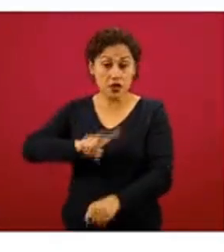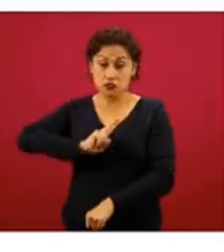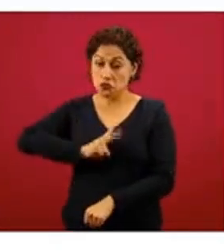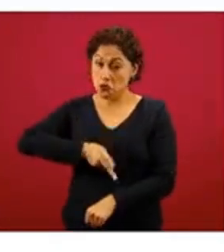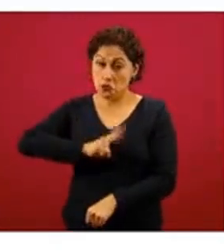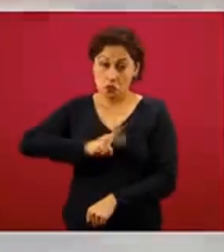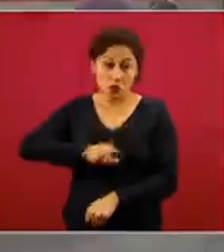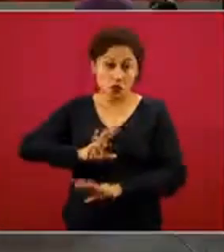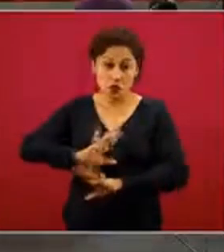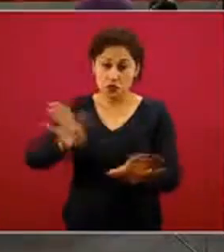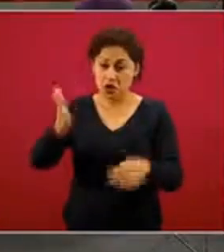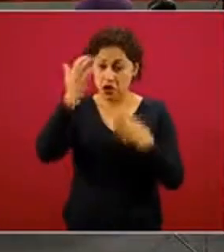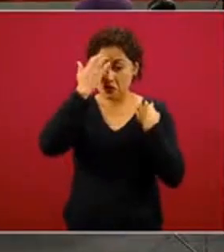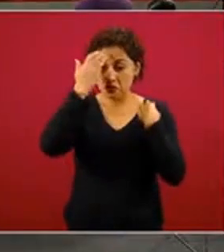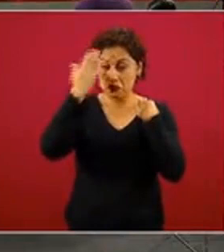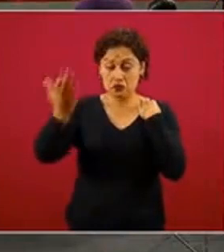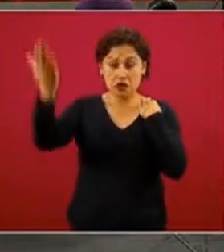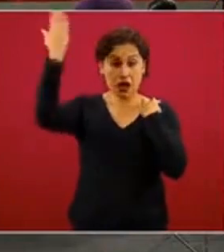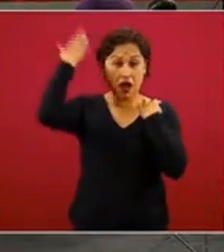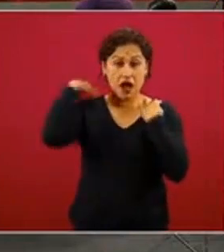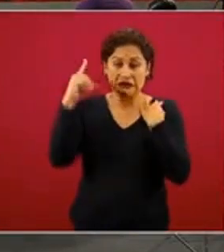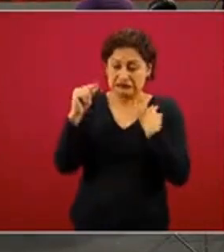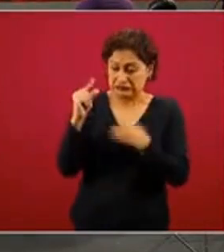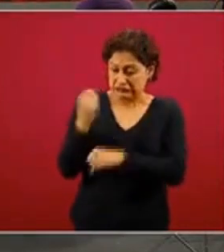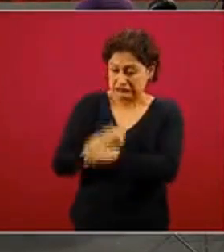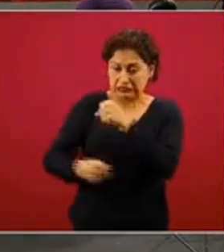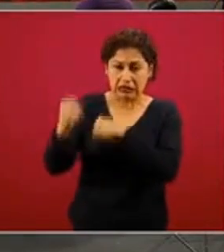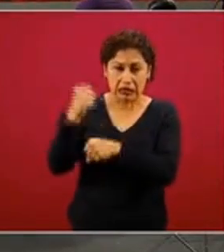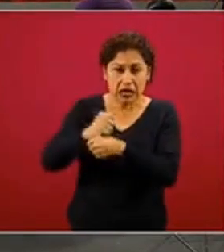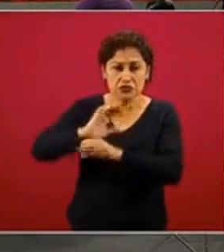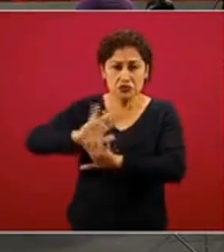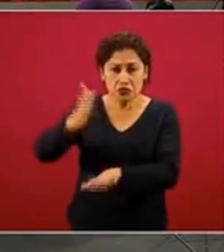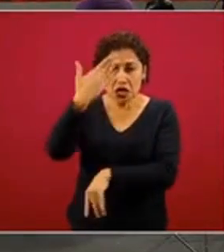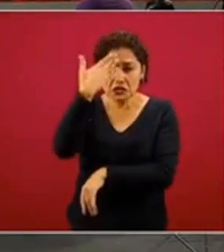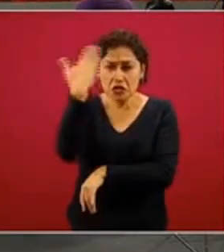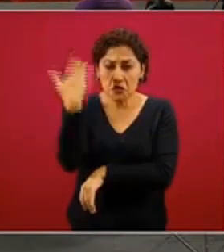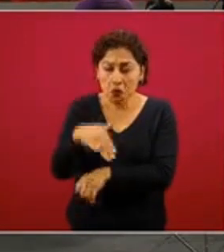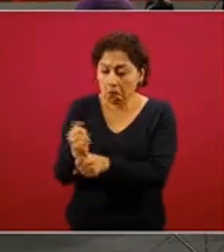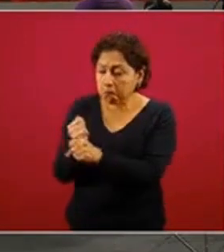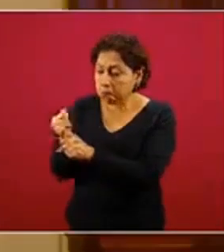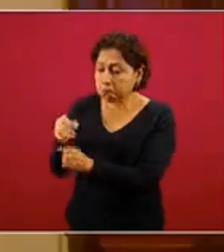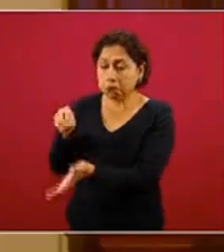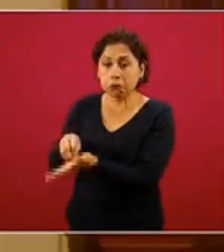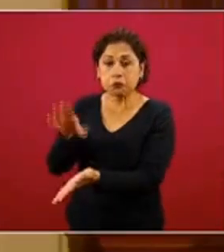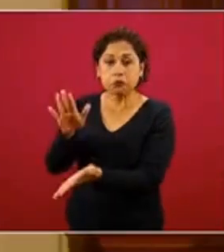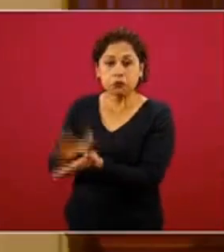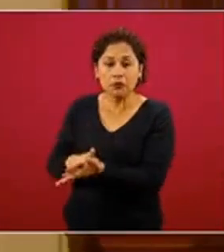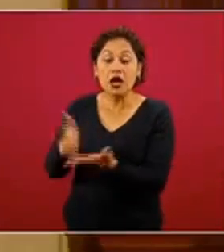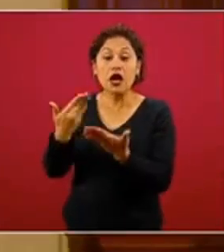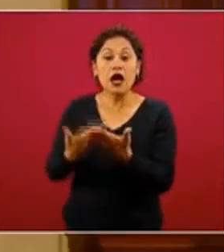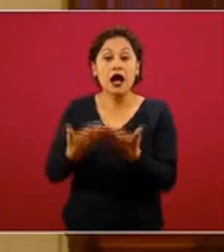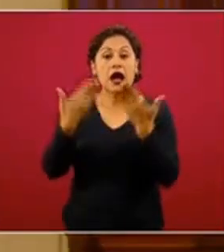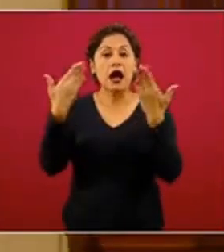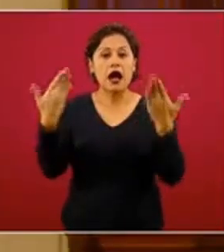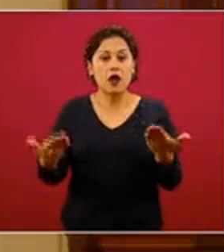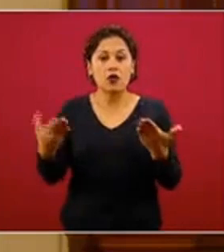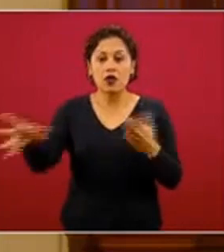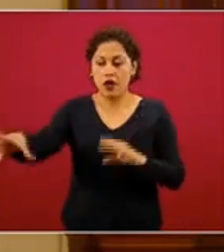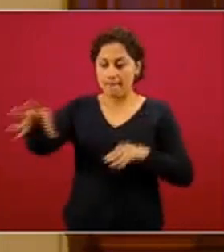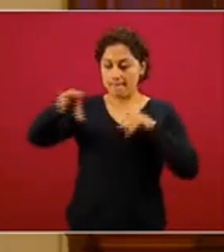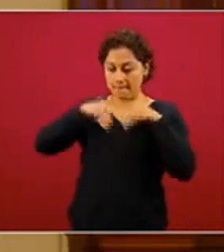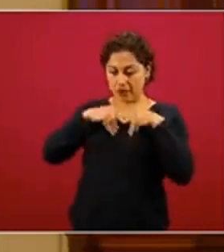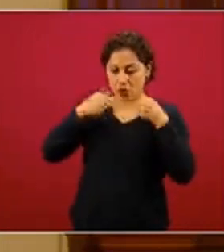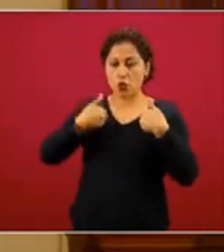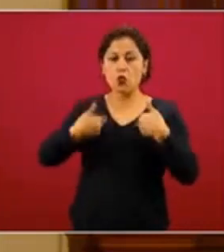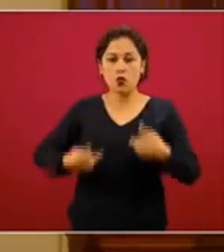conocido y publicado desde hace 70 años, no es nada nuevo, pero ahora tenemos la llegada directa al ser humano.